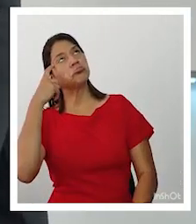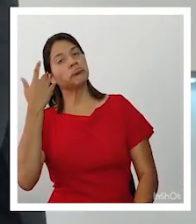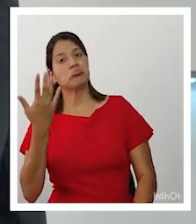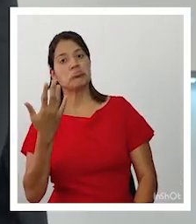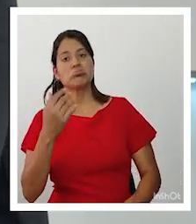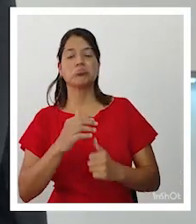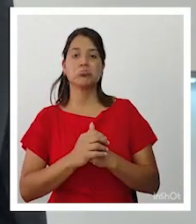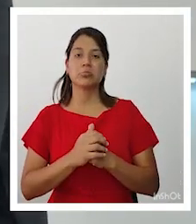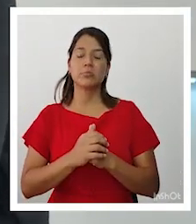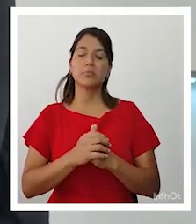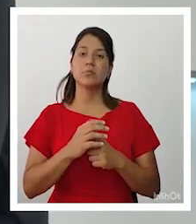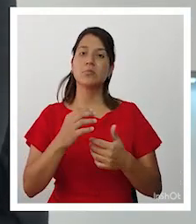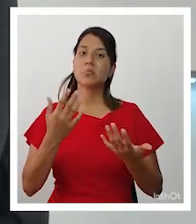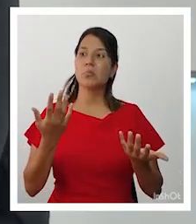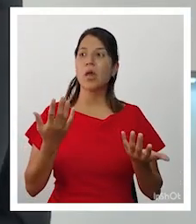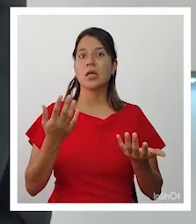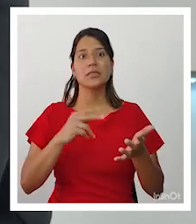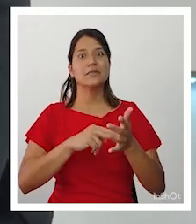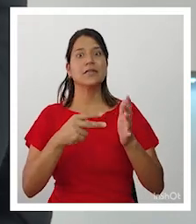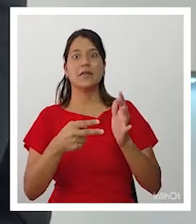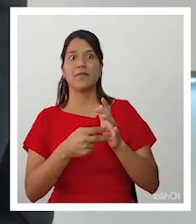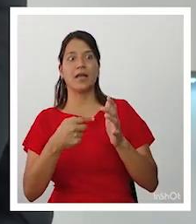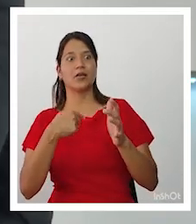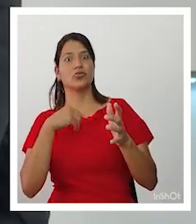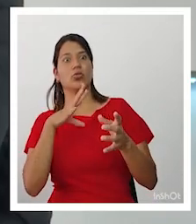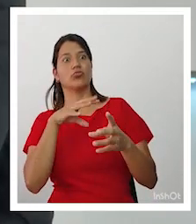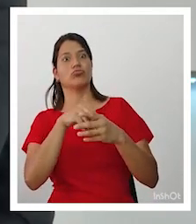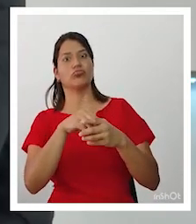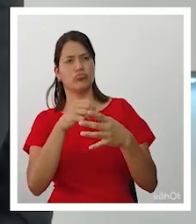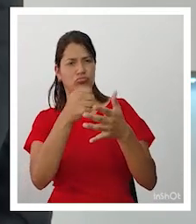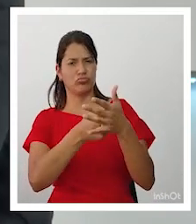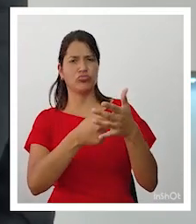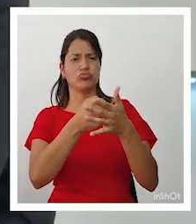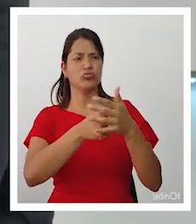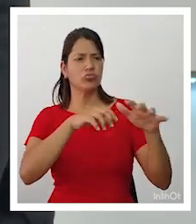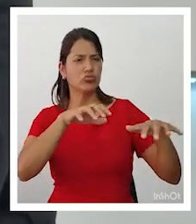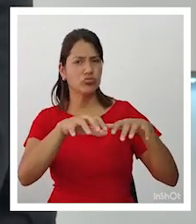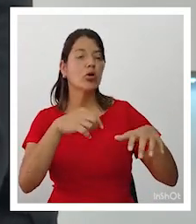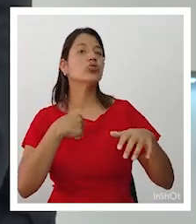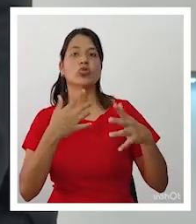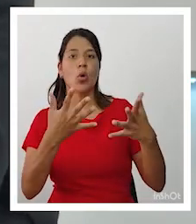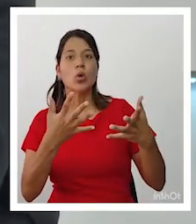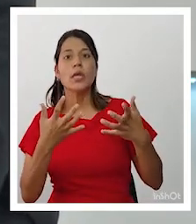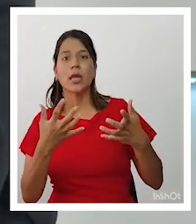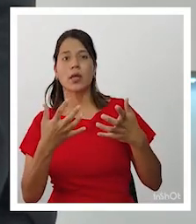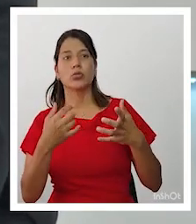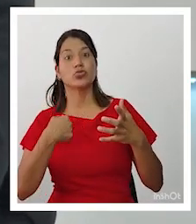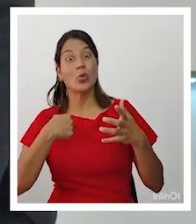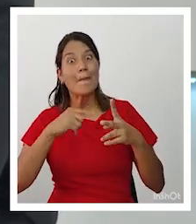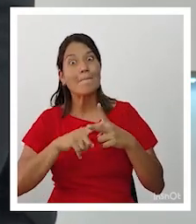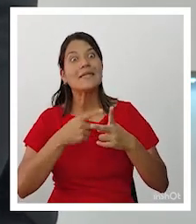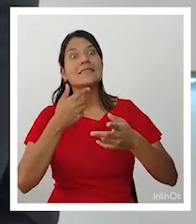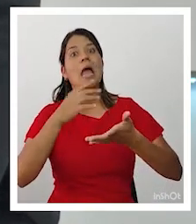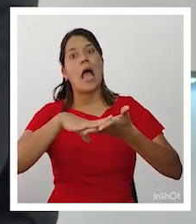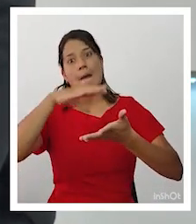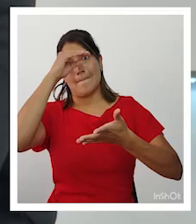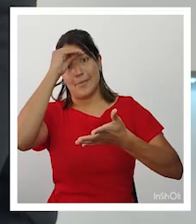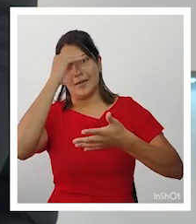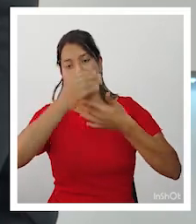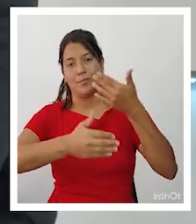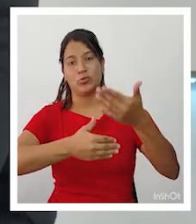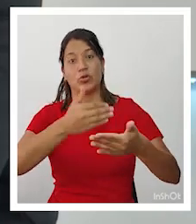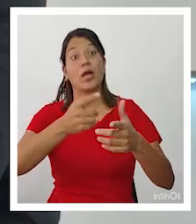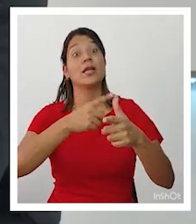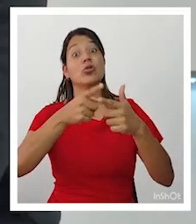es ser parte del activismo. Yo quiero ser activista y estoy en construcción de eso. Y creo que con Luis